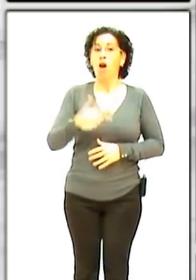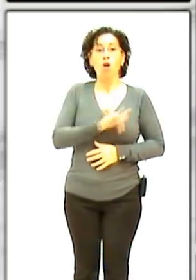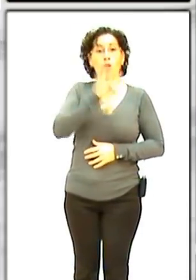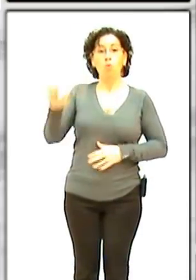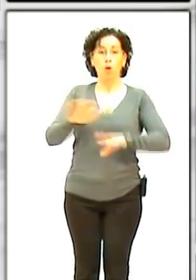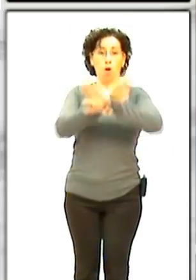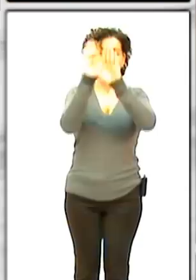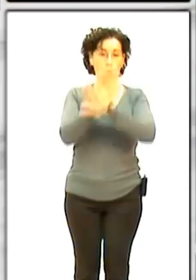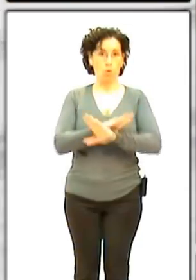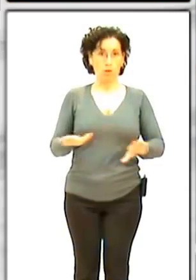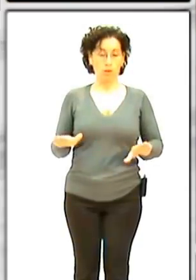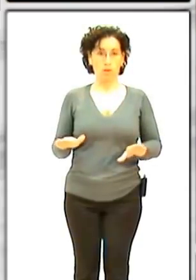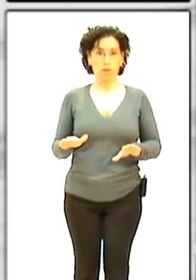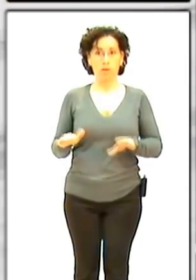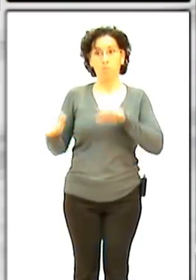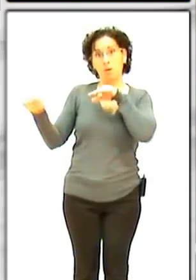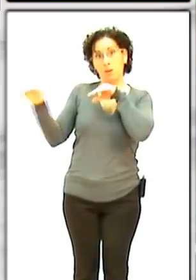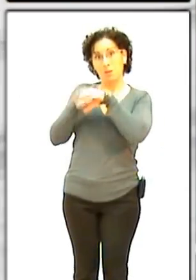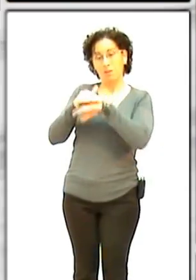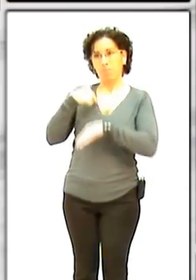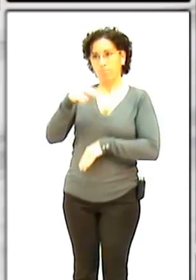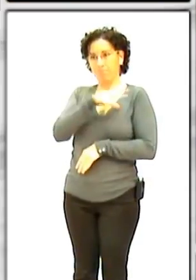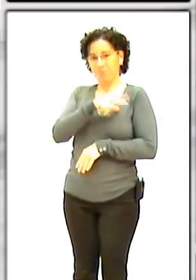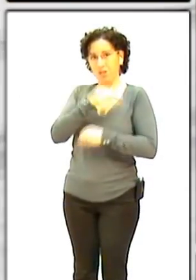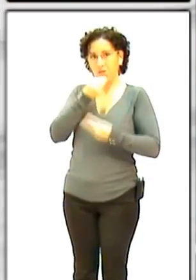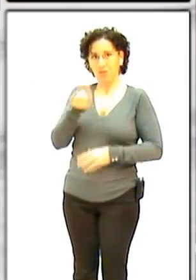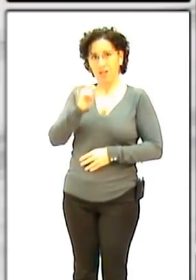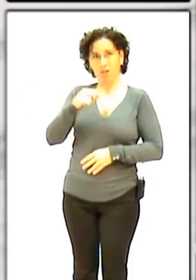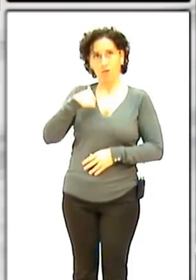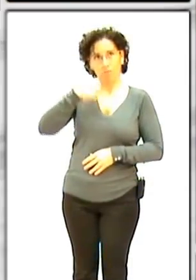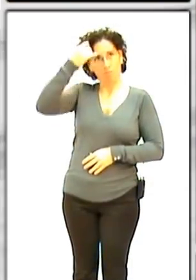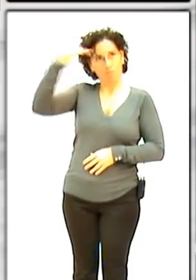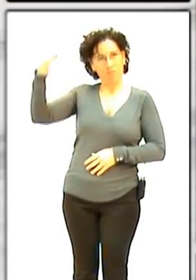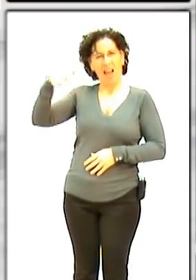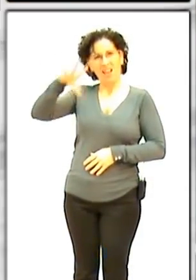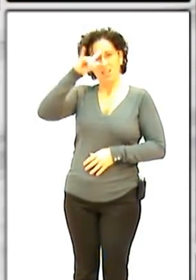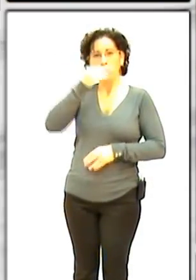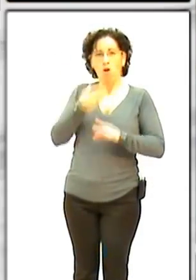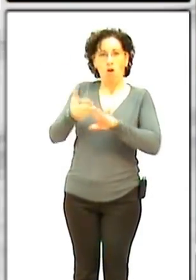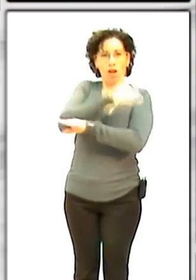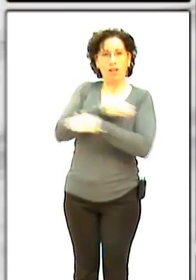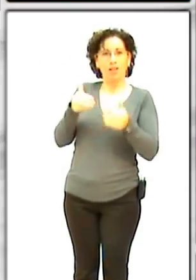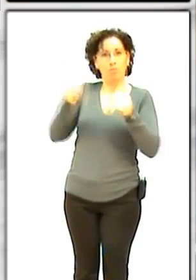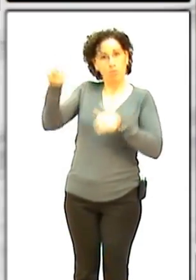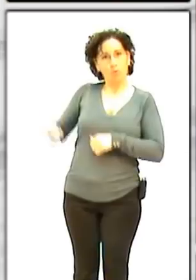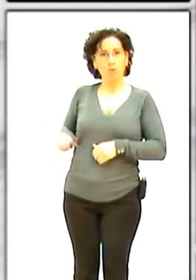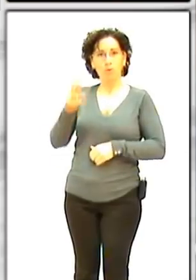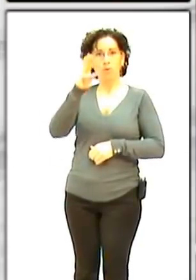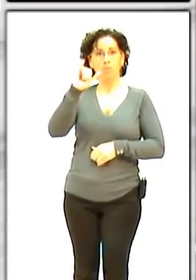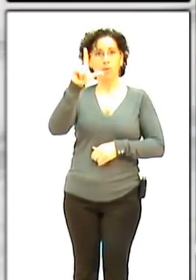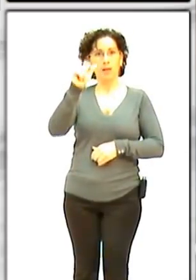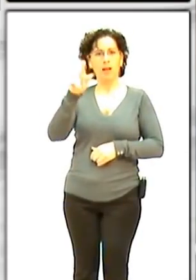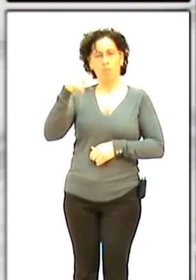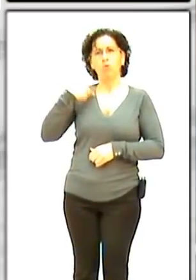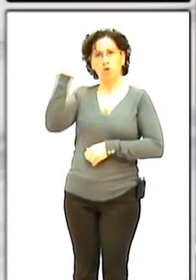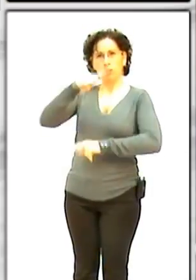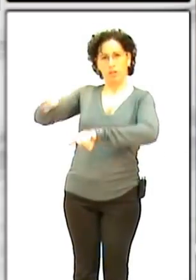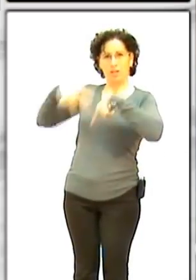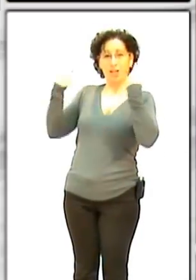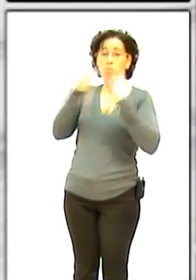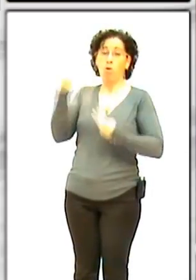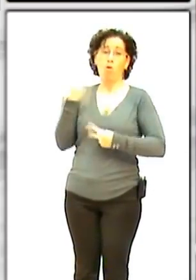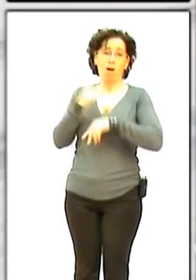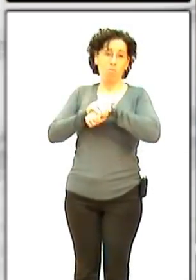tiene la palabra, y perdona por haber sido descortés, que quizá tendríamos que haber tenido que empezar con Pilar, pero sé que me lo va a permitir porque Pilar es una buena amiga y